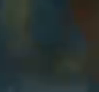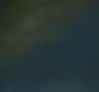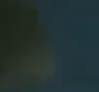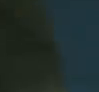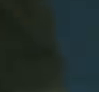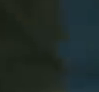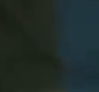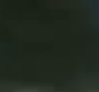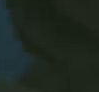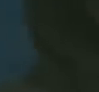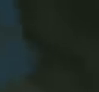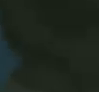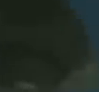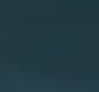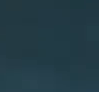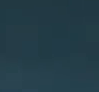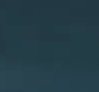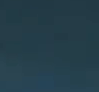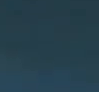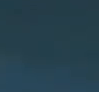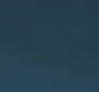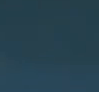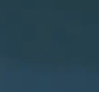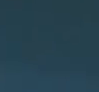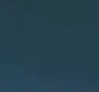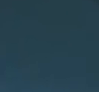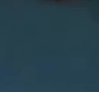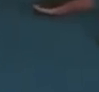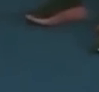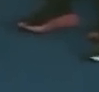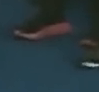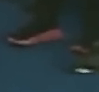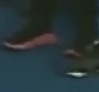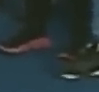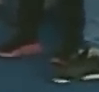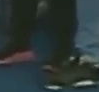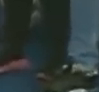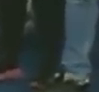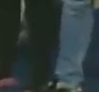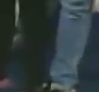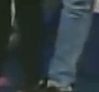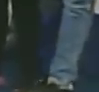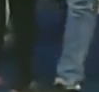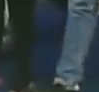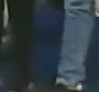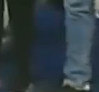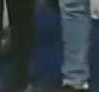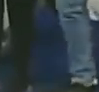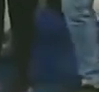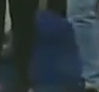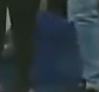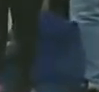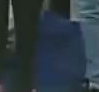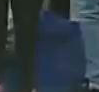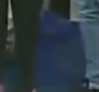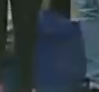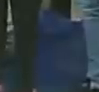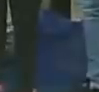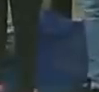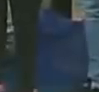el pueblo venezolano que se ha dado cita acá en el balcón del pueblo en el Palacio de